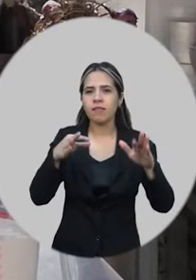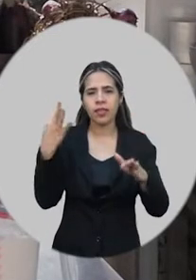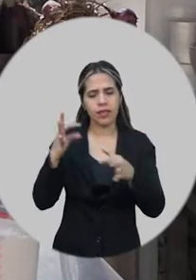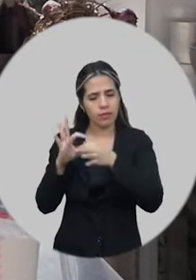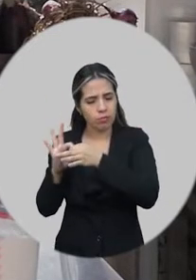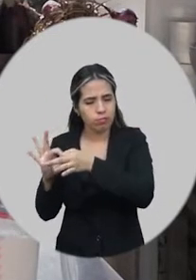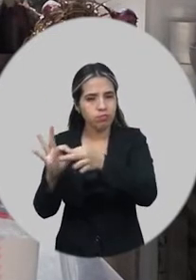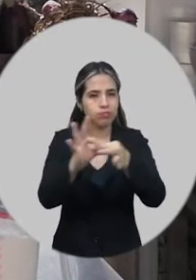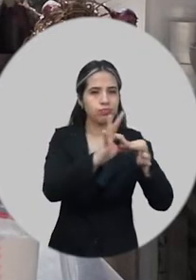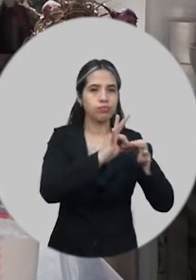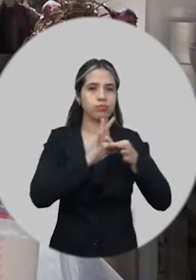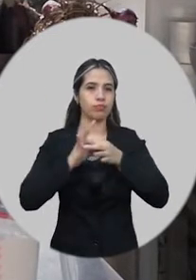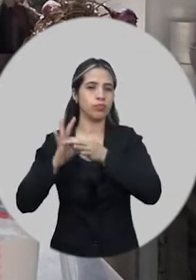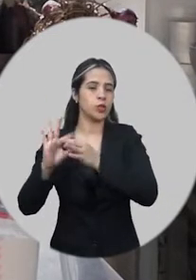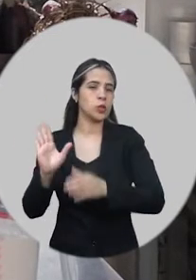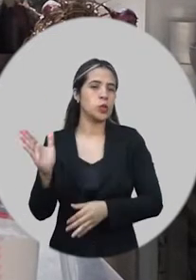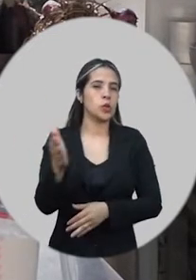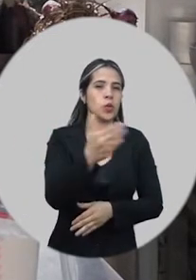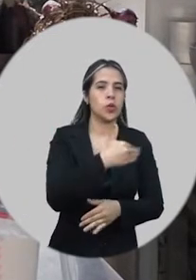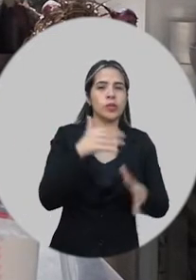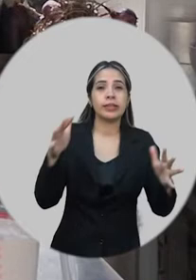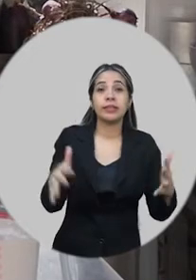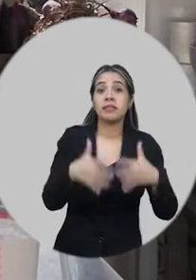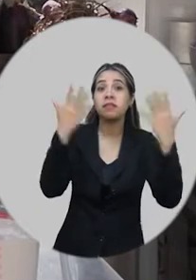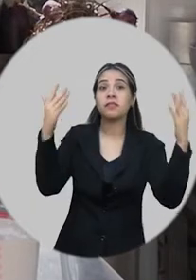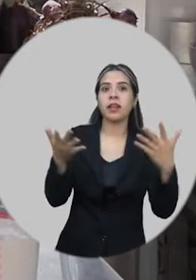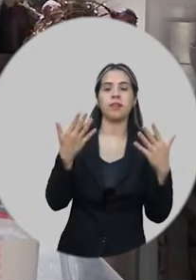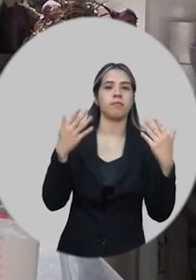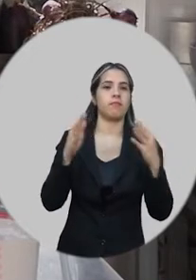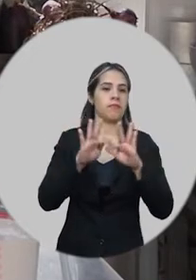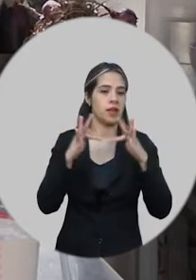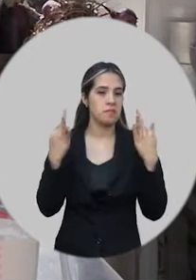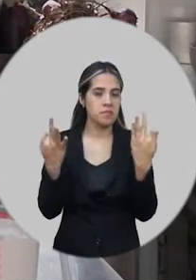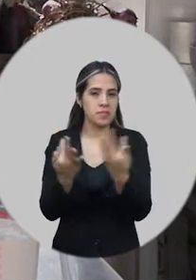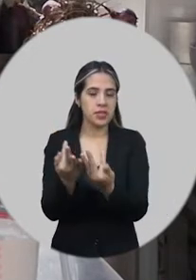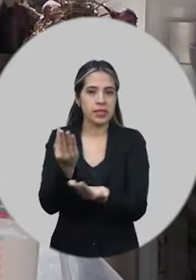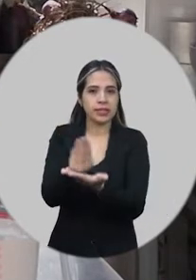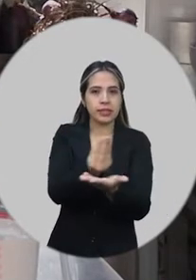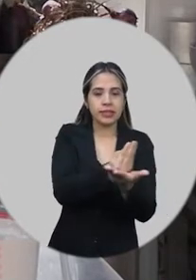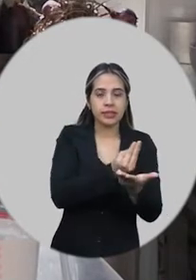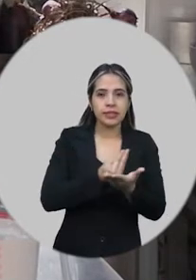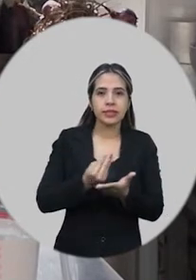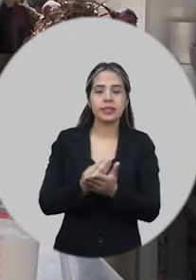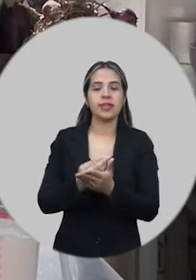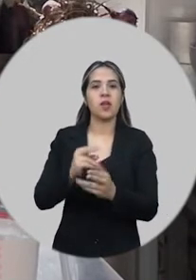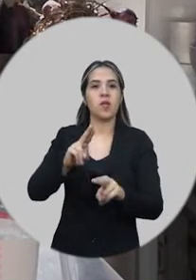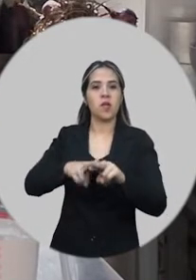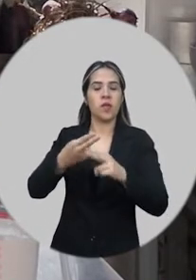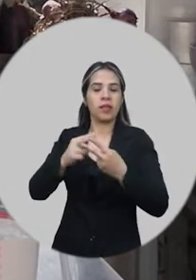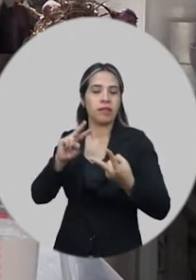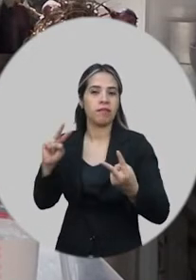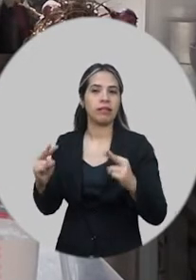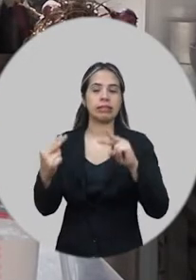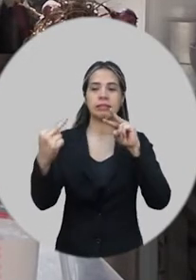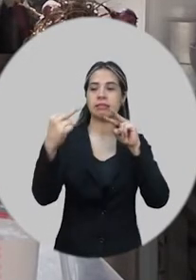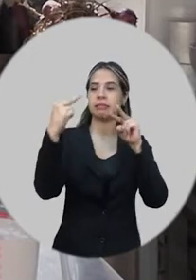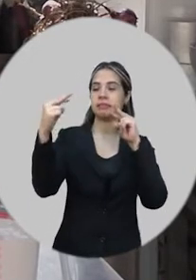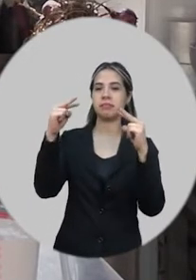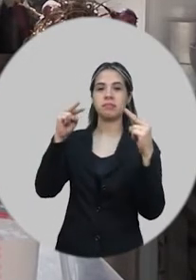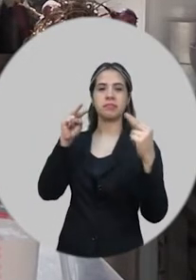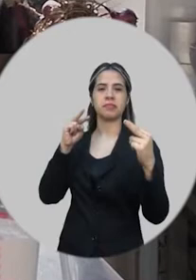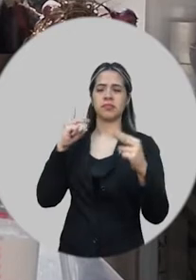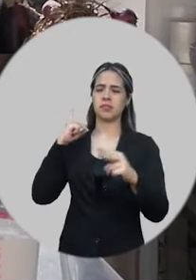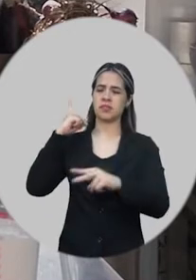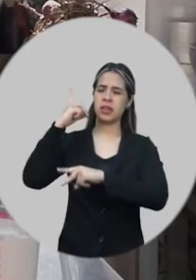más unidos que nunca, donde tenemos que celebrarla en familia, donde tenemos que volver a encontrarnos después de un